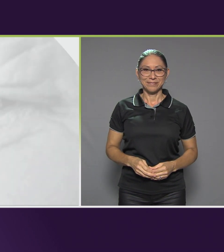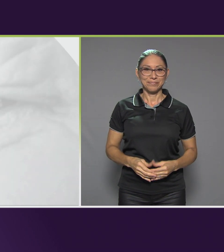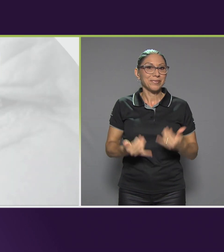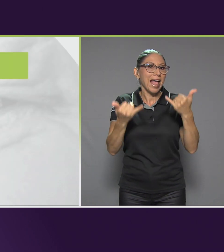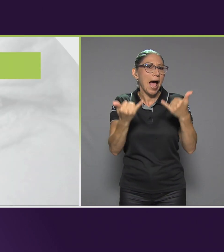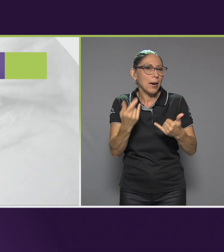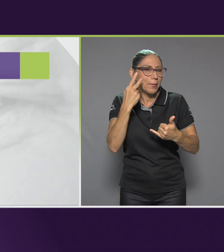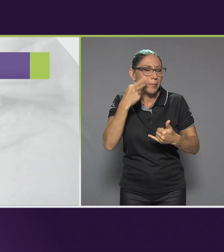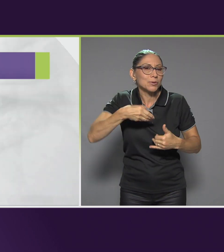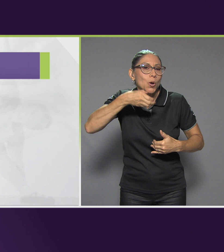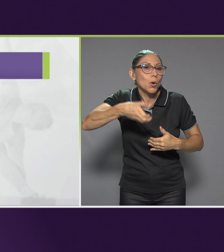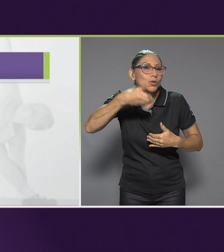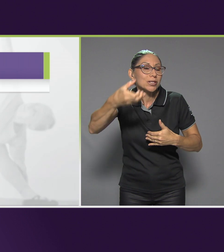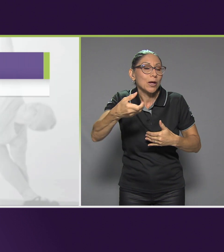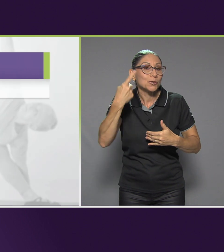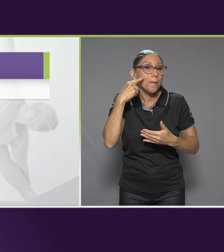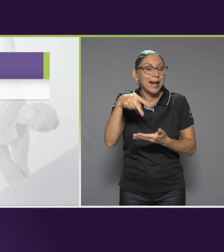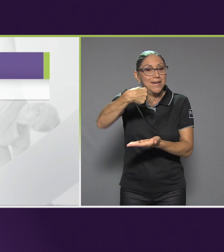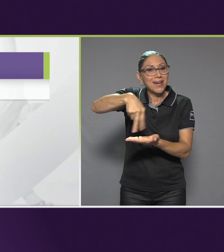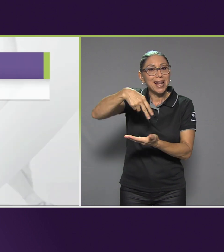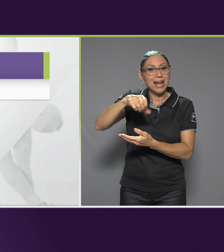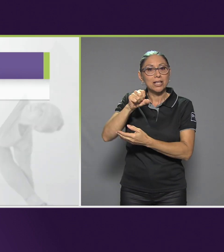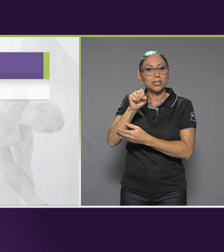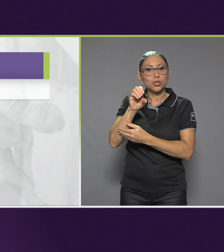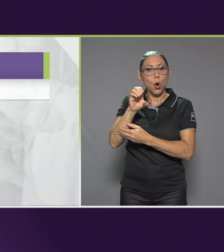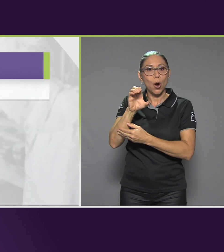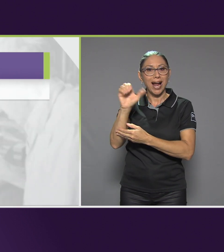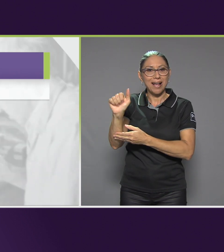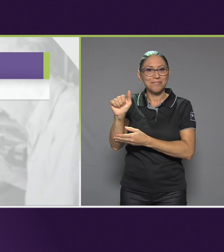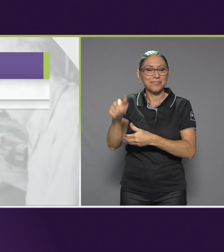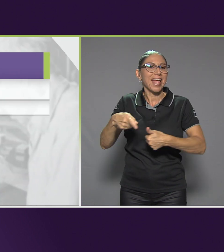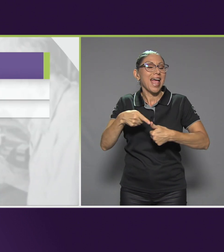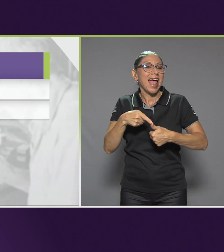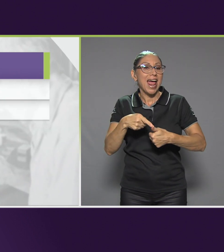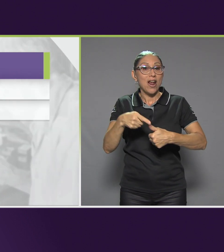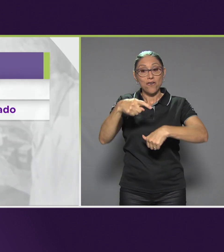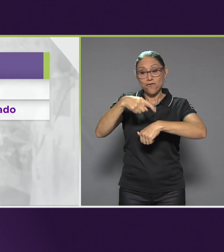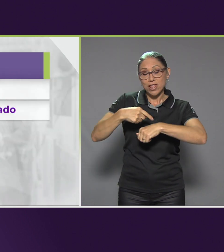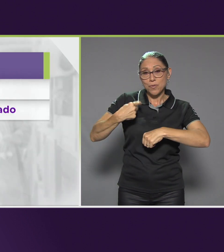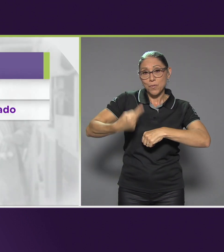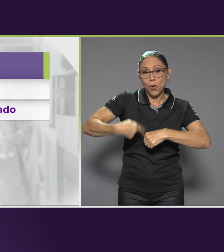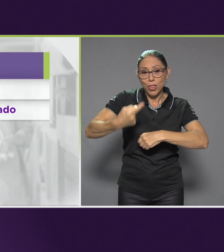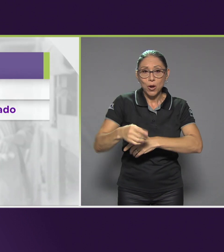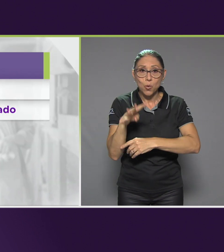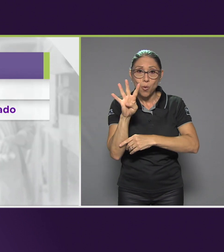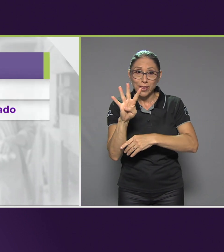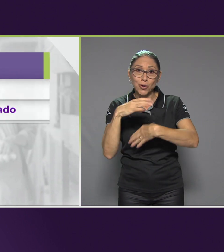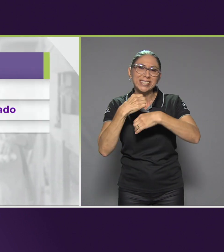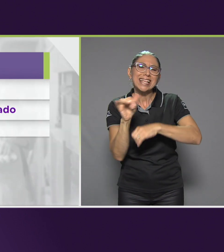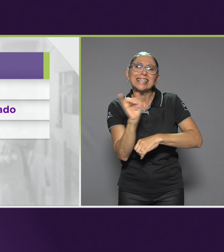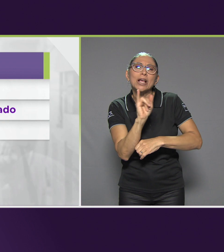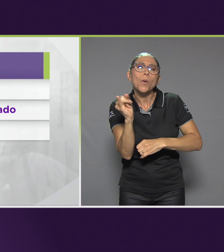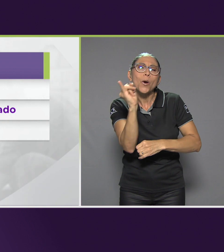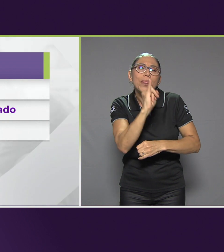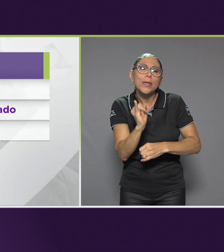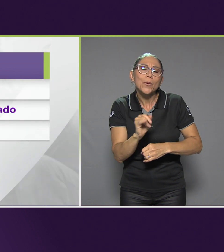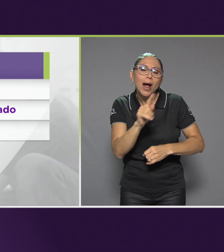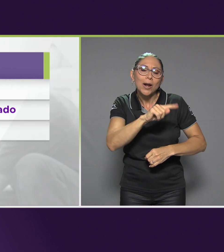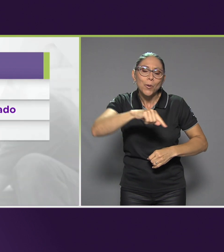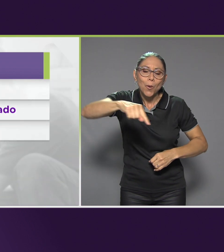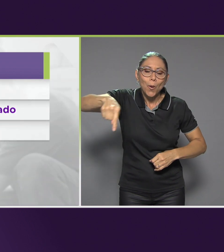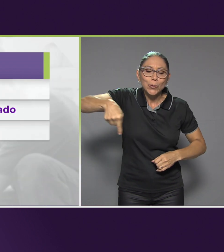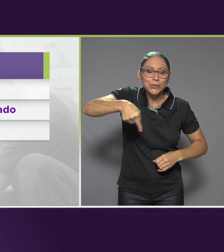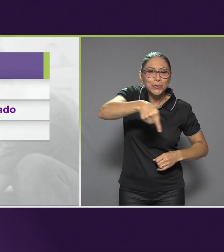Repasemos los consejos para bailar soca. Es ritmo de 4. Se hace un 8 acostado. La cadera se